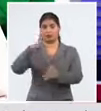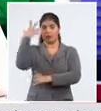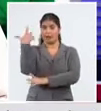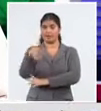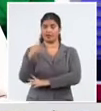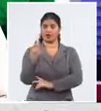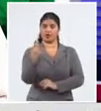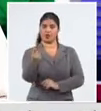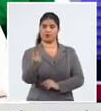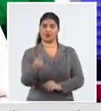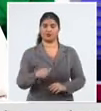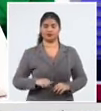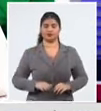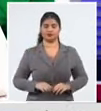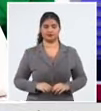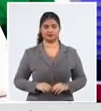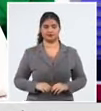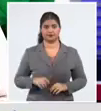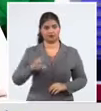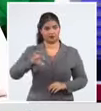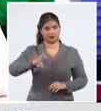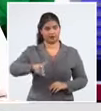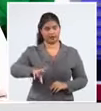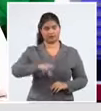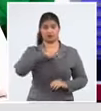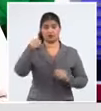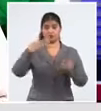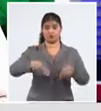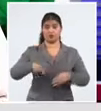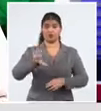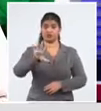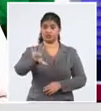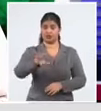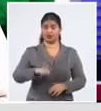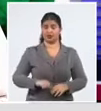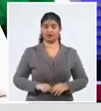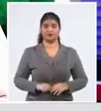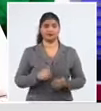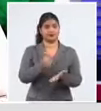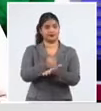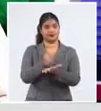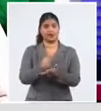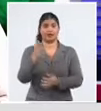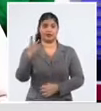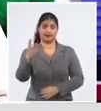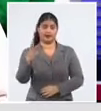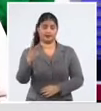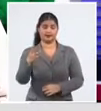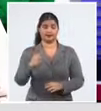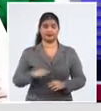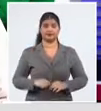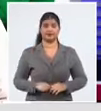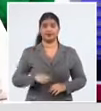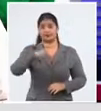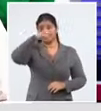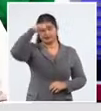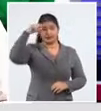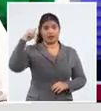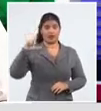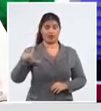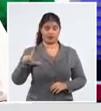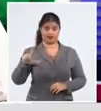5 fallecidos del municipio de Pinar del Río, 3 del municipio Pinar, San Luis y La Palma, un fallecido de cada